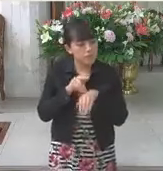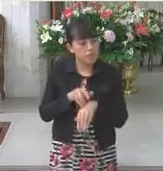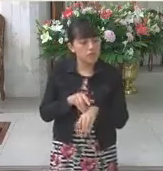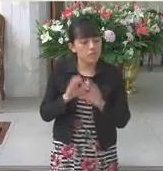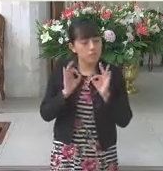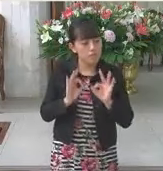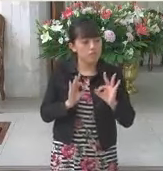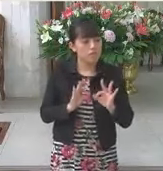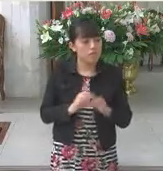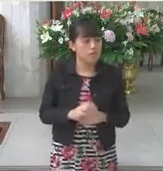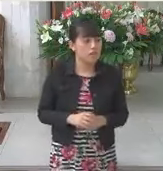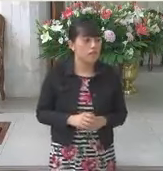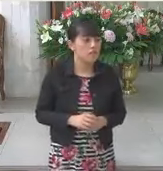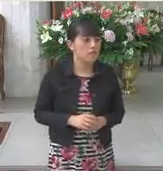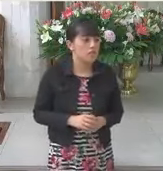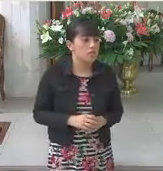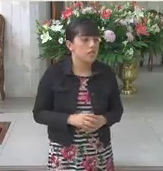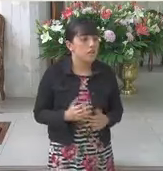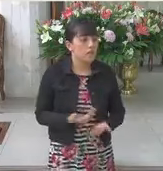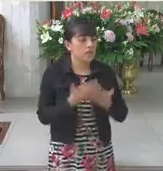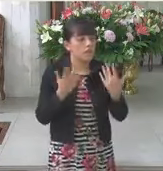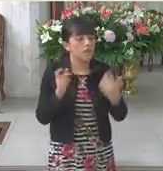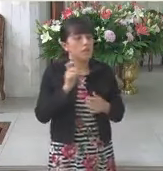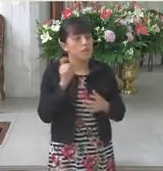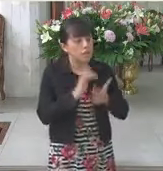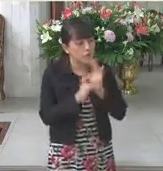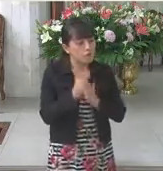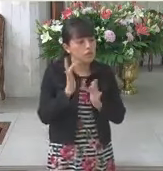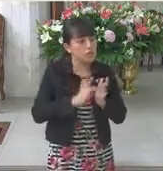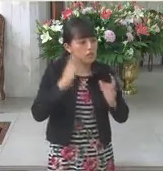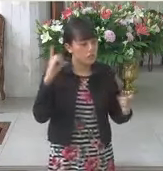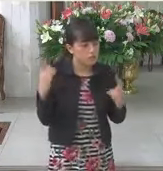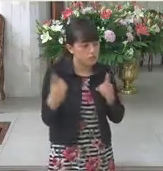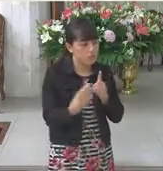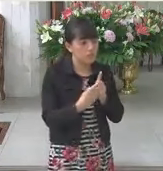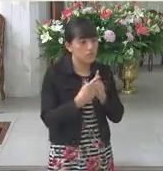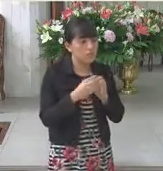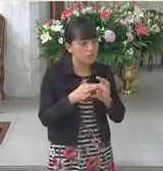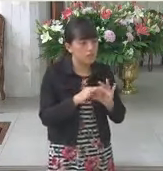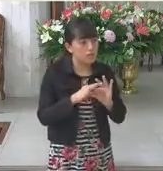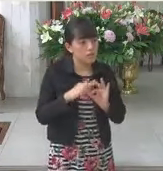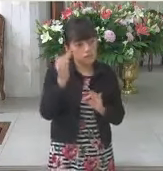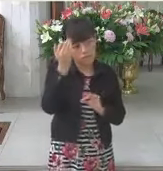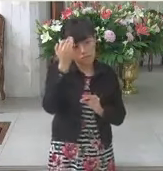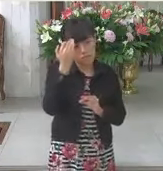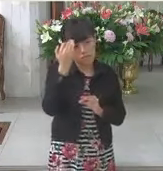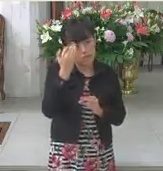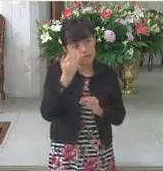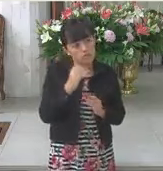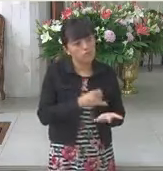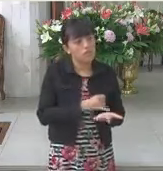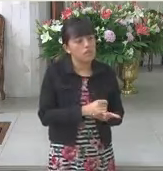dice por amor de Cristo todo y todo es todo lo